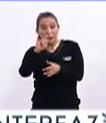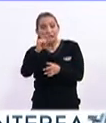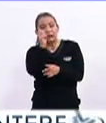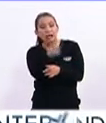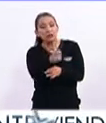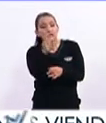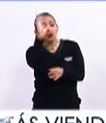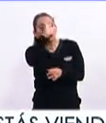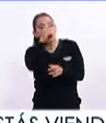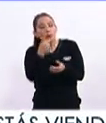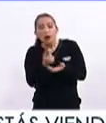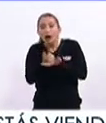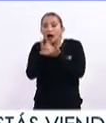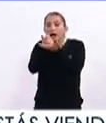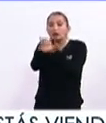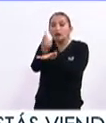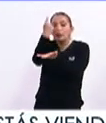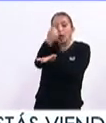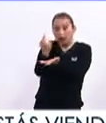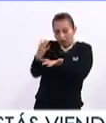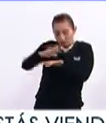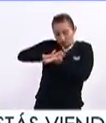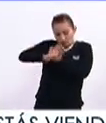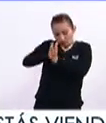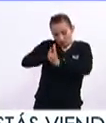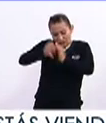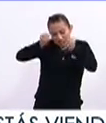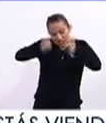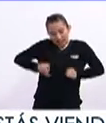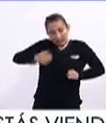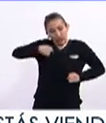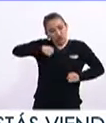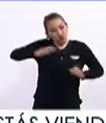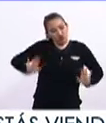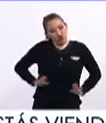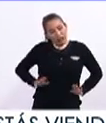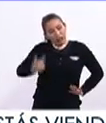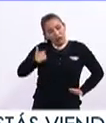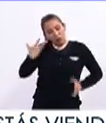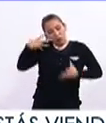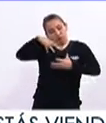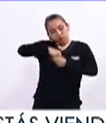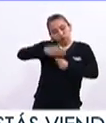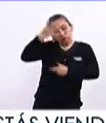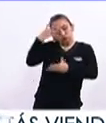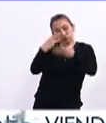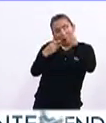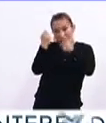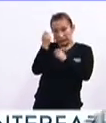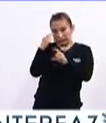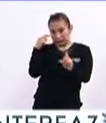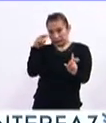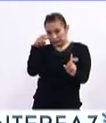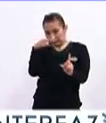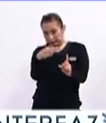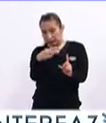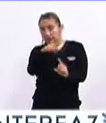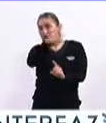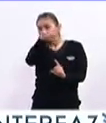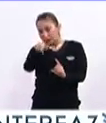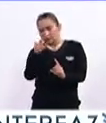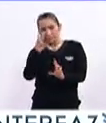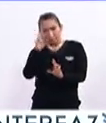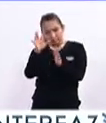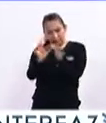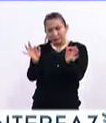da sentido de pertenencia, que Claro. da identidad y que da una formación integral. Claro. Ese es el enfoque. Ya después vamos a